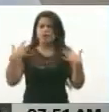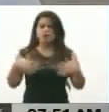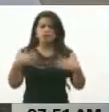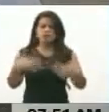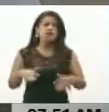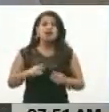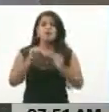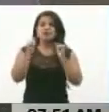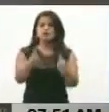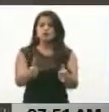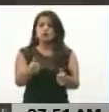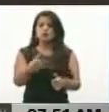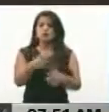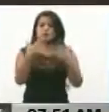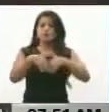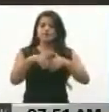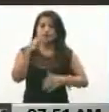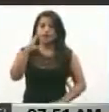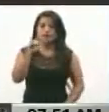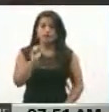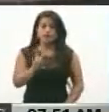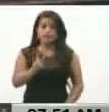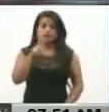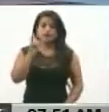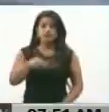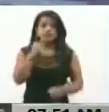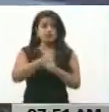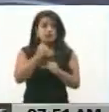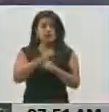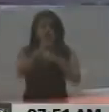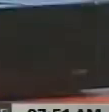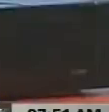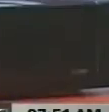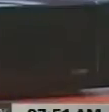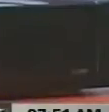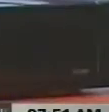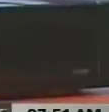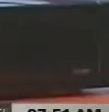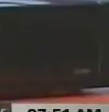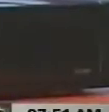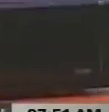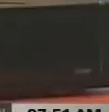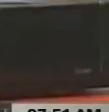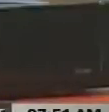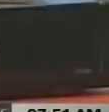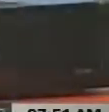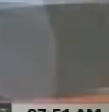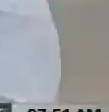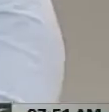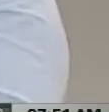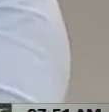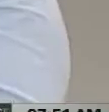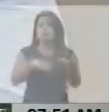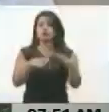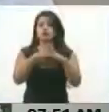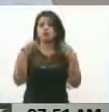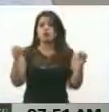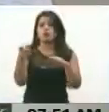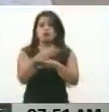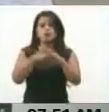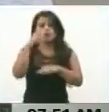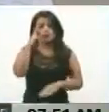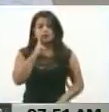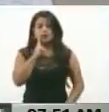inició CanTV. De hecho, el trabajo ha sido desplegado por CanTV, Movilnet, con apoyo de todo el gobierno bolivariano. Y